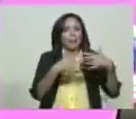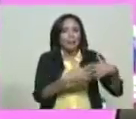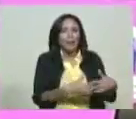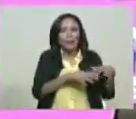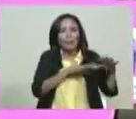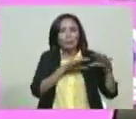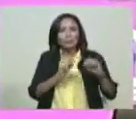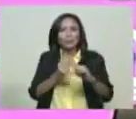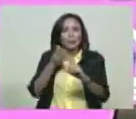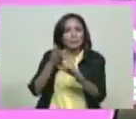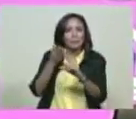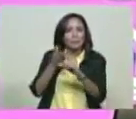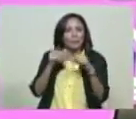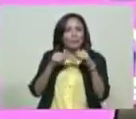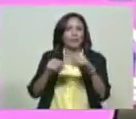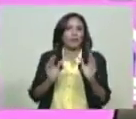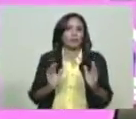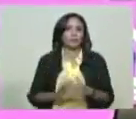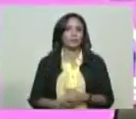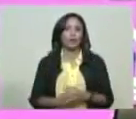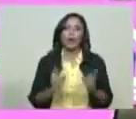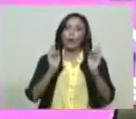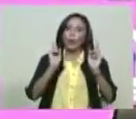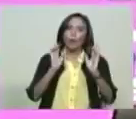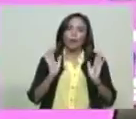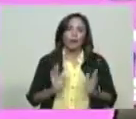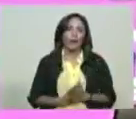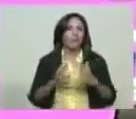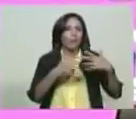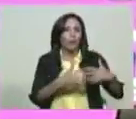alguien puede pensar eso nadie